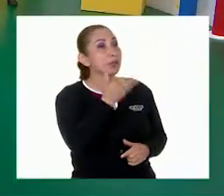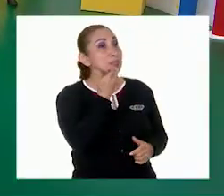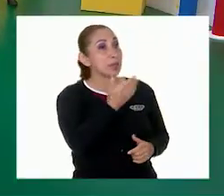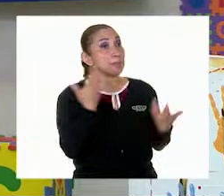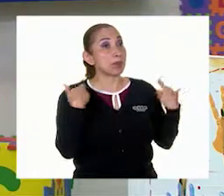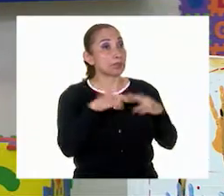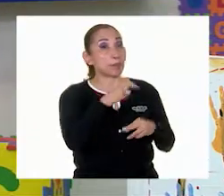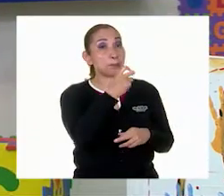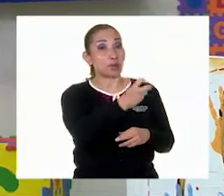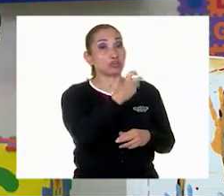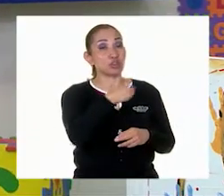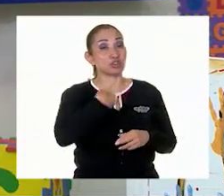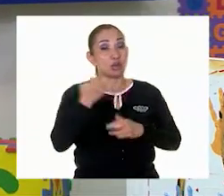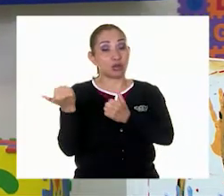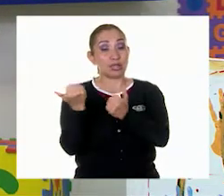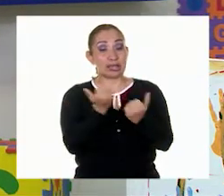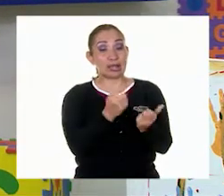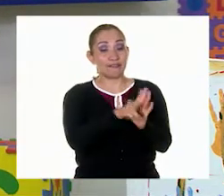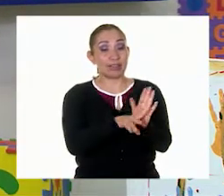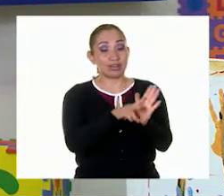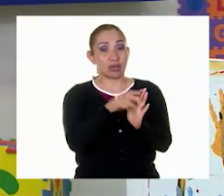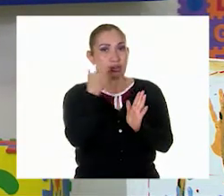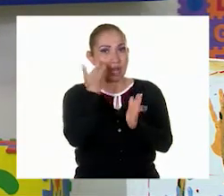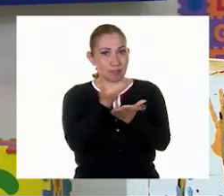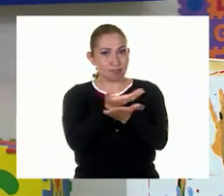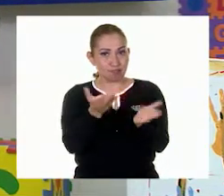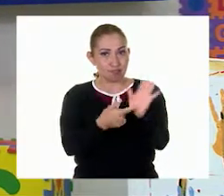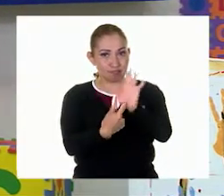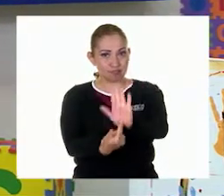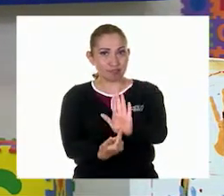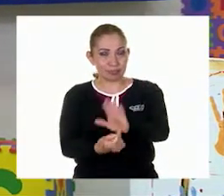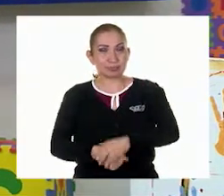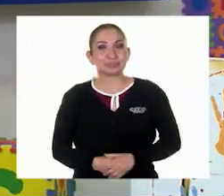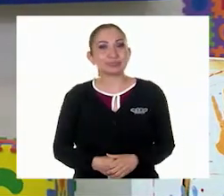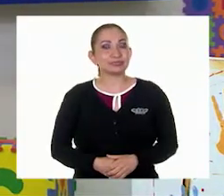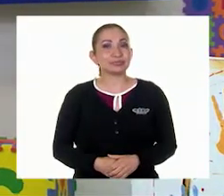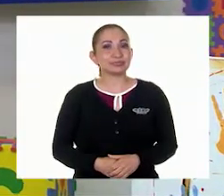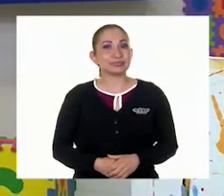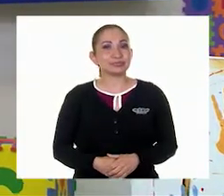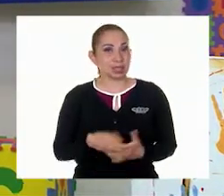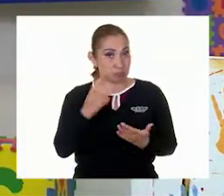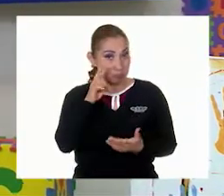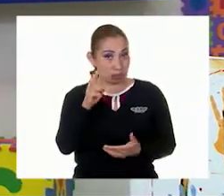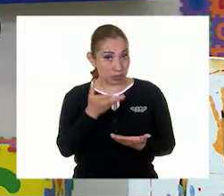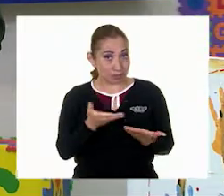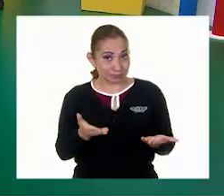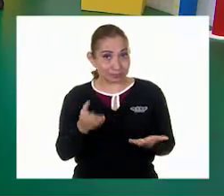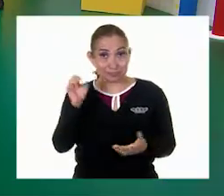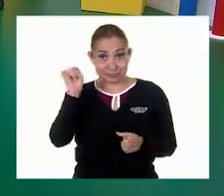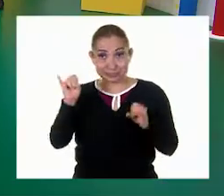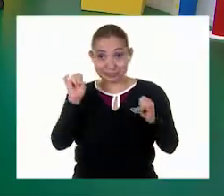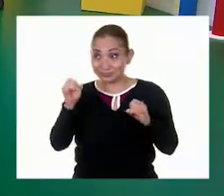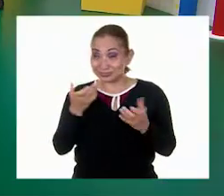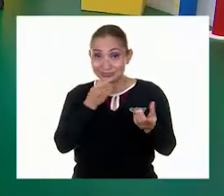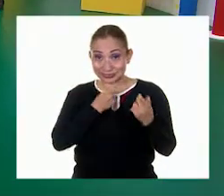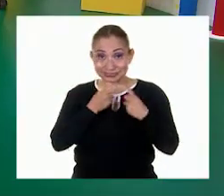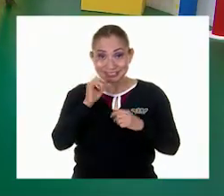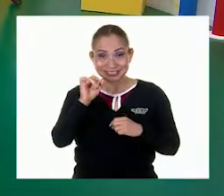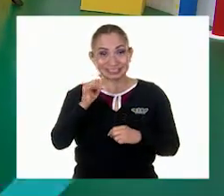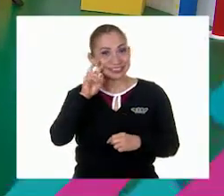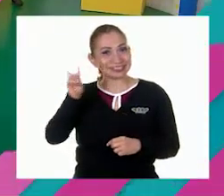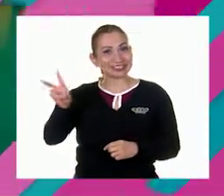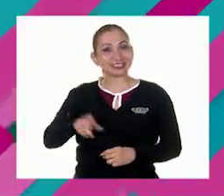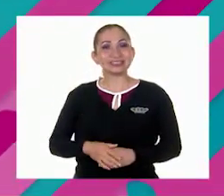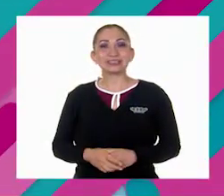porque justamente traje un video que quiero compartir con todos ustedes. ¿Les parece si lo vemos? Sí, claro que sí, Erika. Vamos a